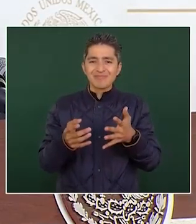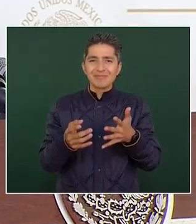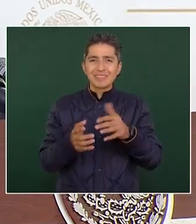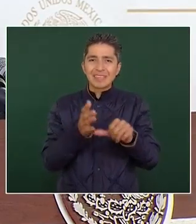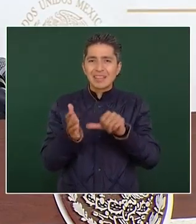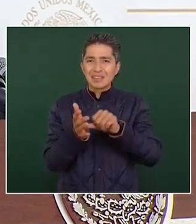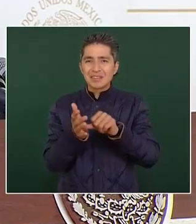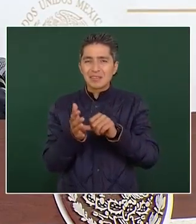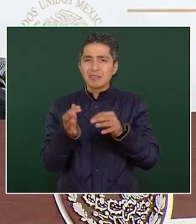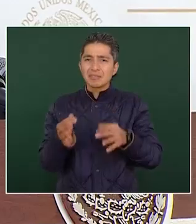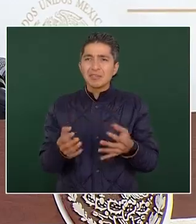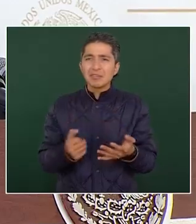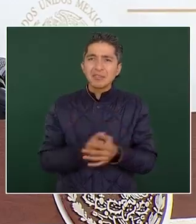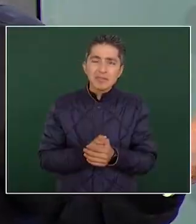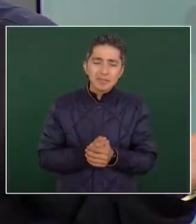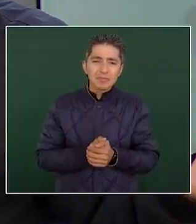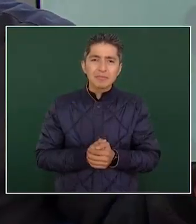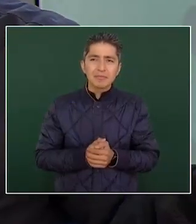y